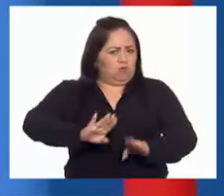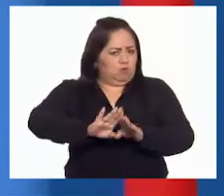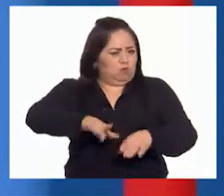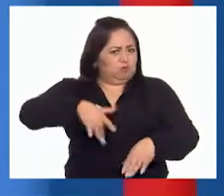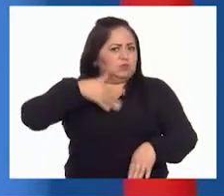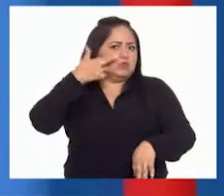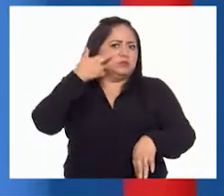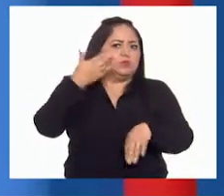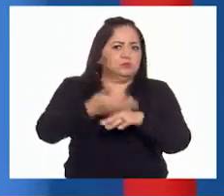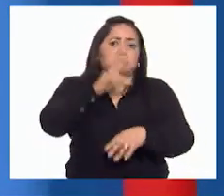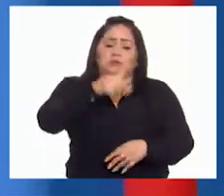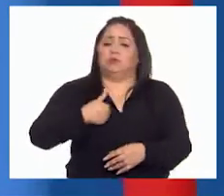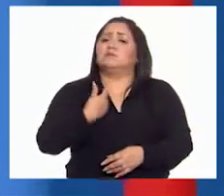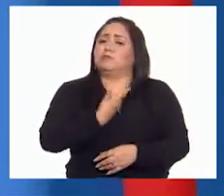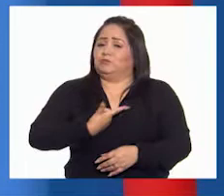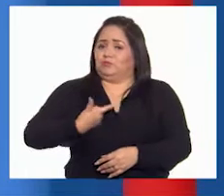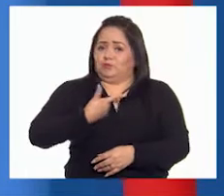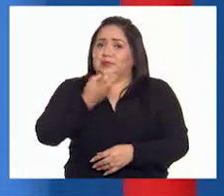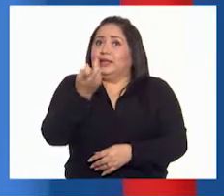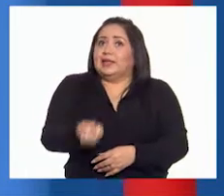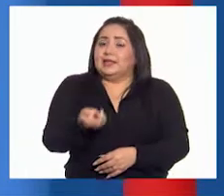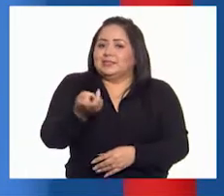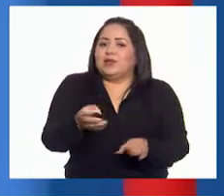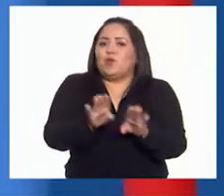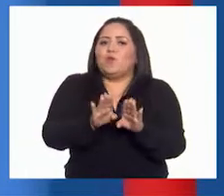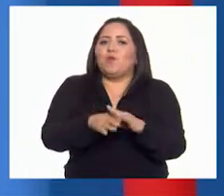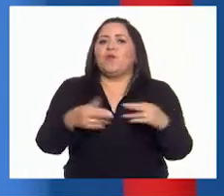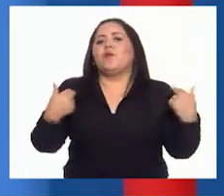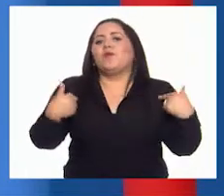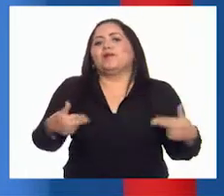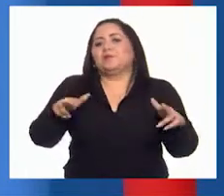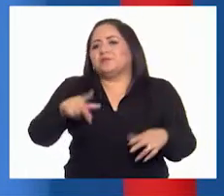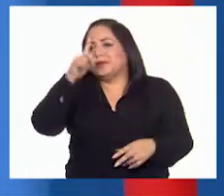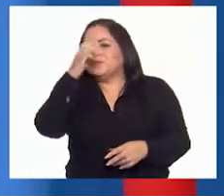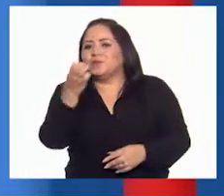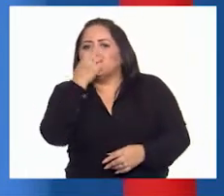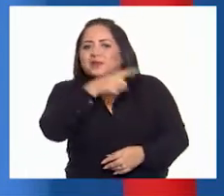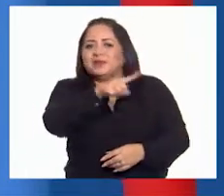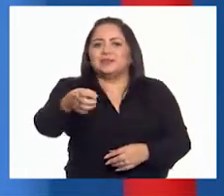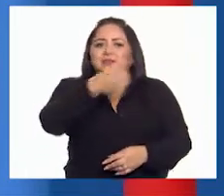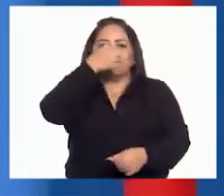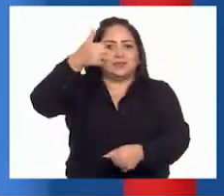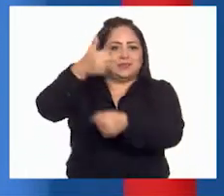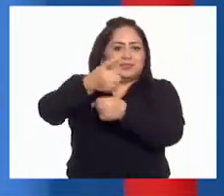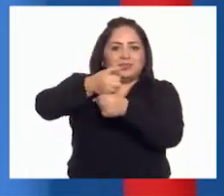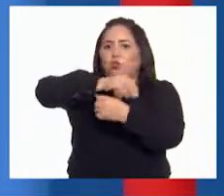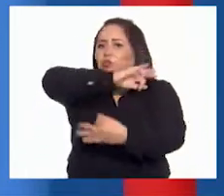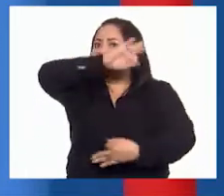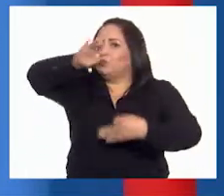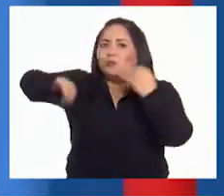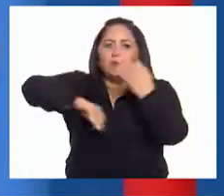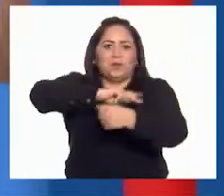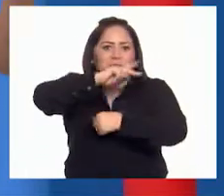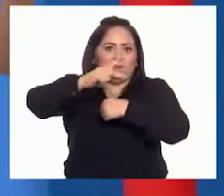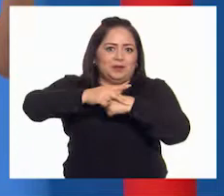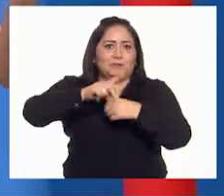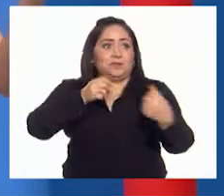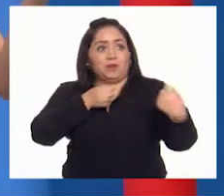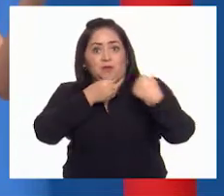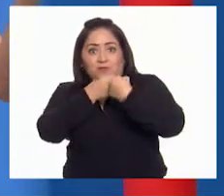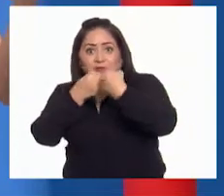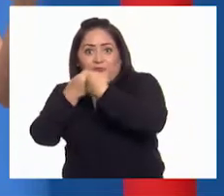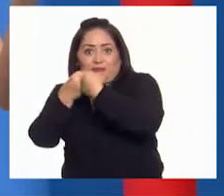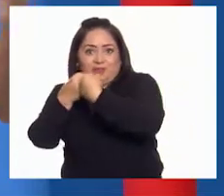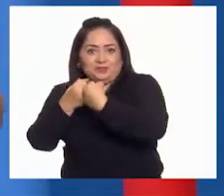muchísimo. Es un gran honor para mí estar en esa representación de nuestros estudiantes de sexto grado de todo el país, de frontera